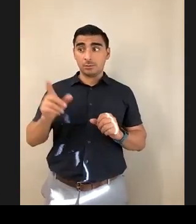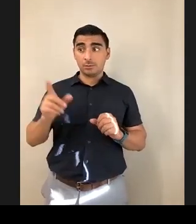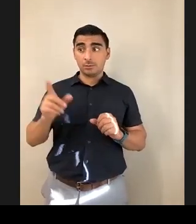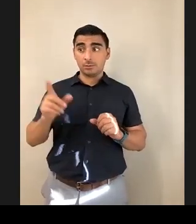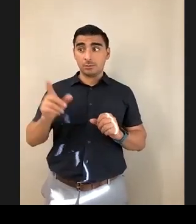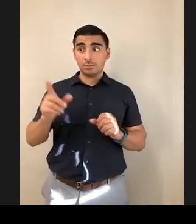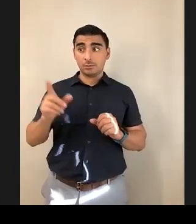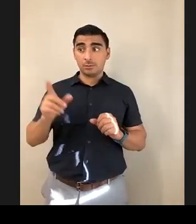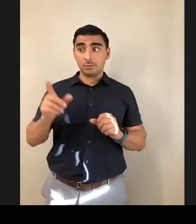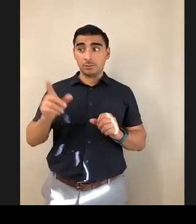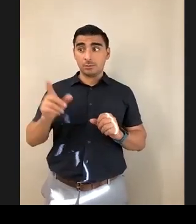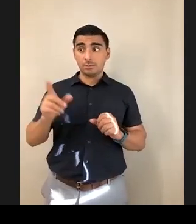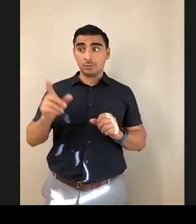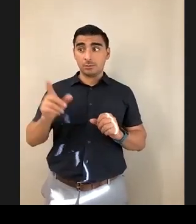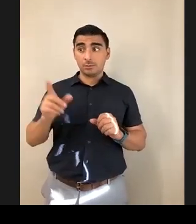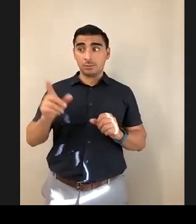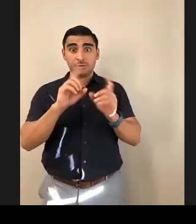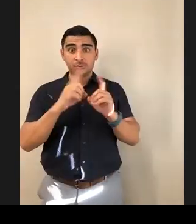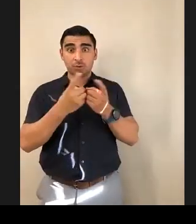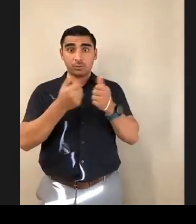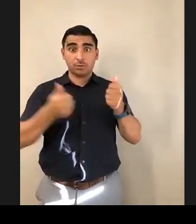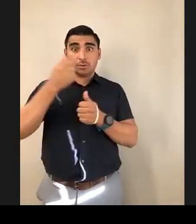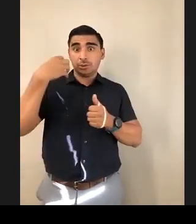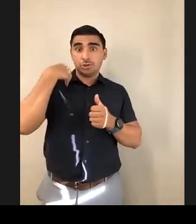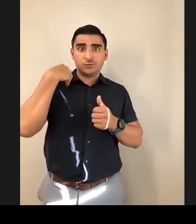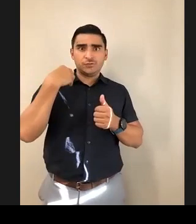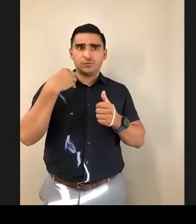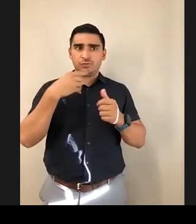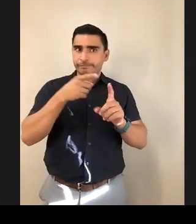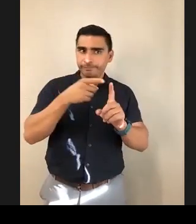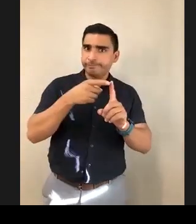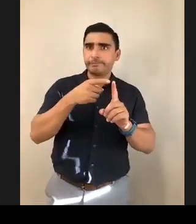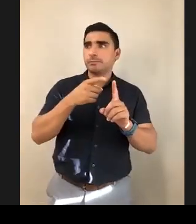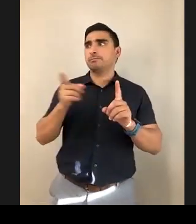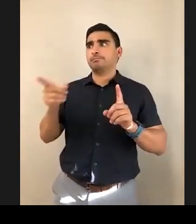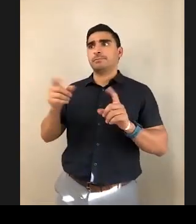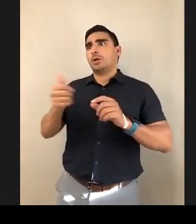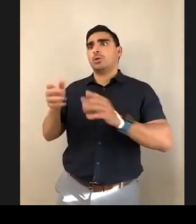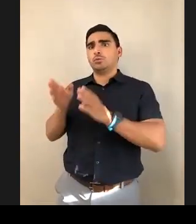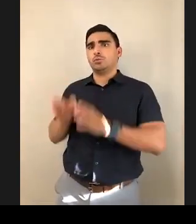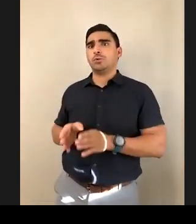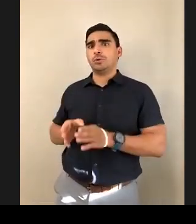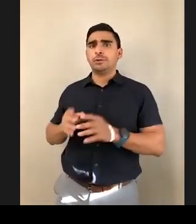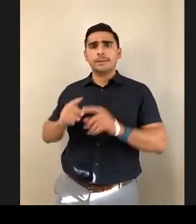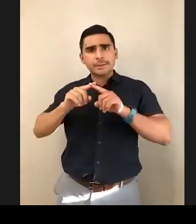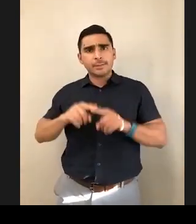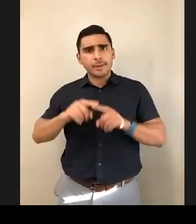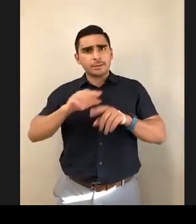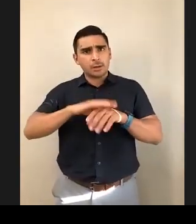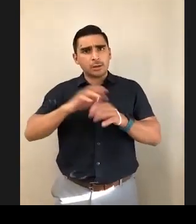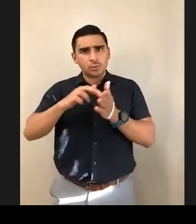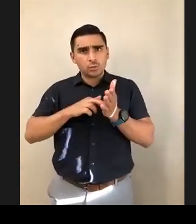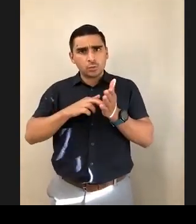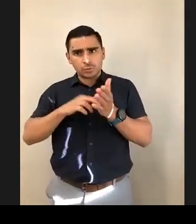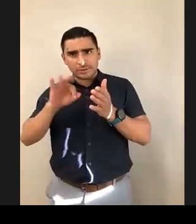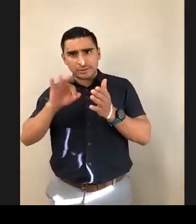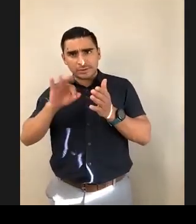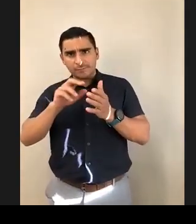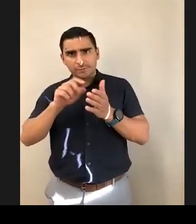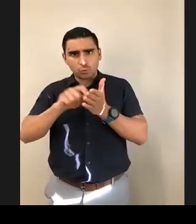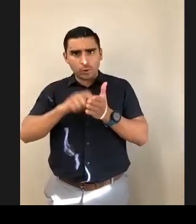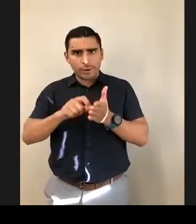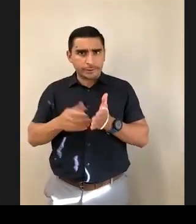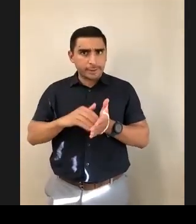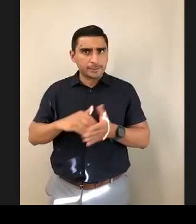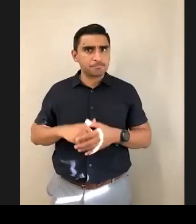últimamente pues, tiene que estar en manos aparte del jefe de la policía, y es algo que hay que tratar